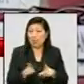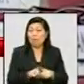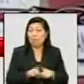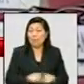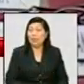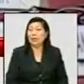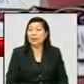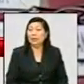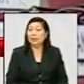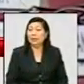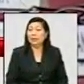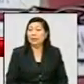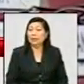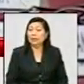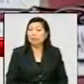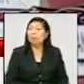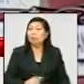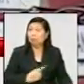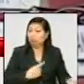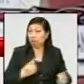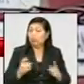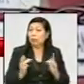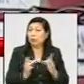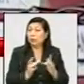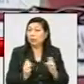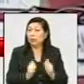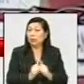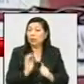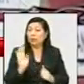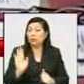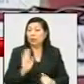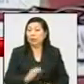porque permanentemente mantenemos contacto con ellos.